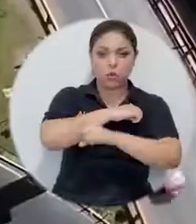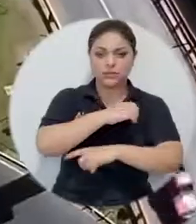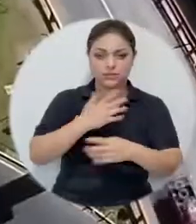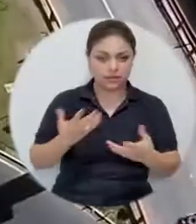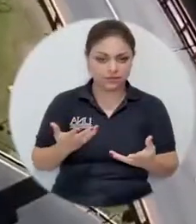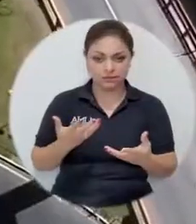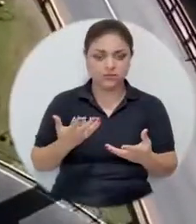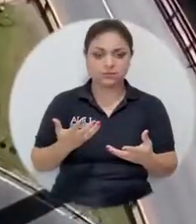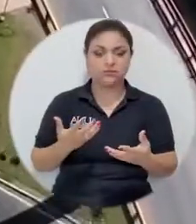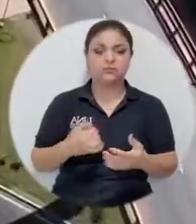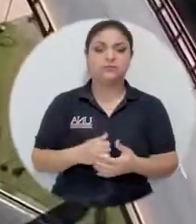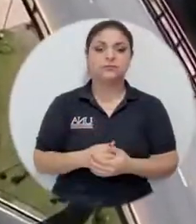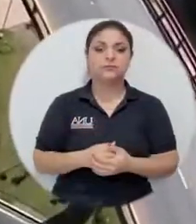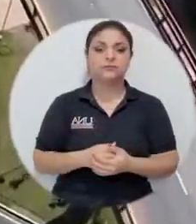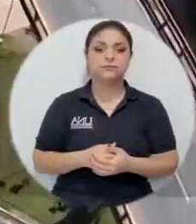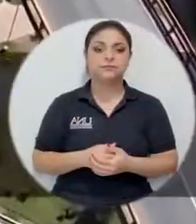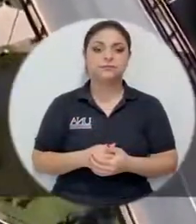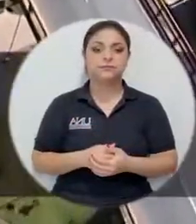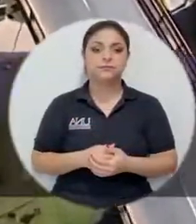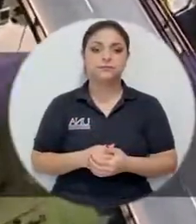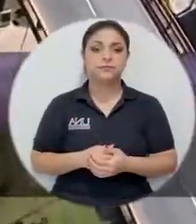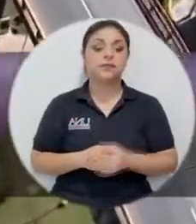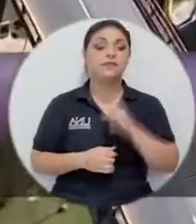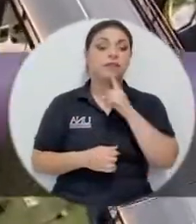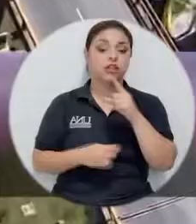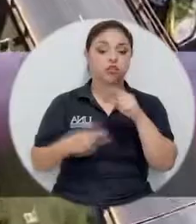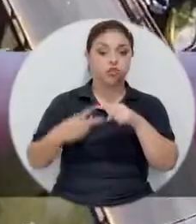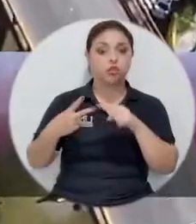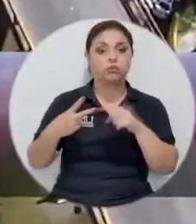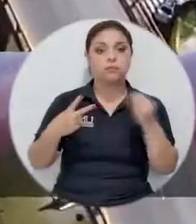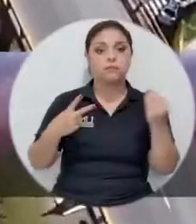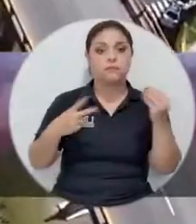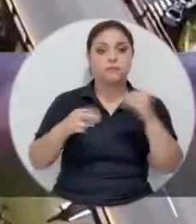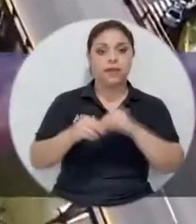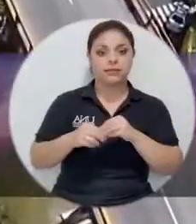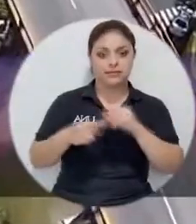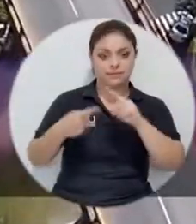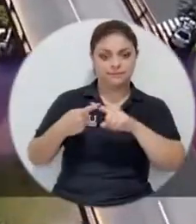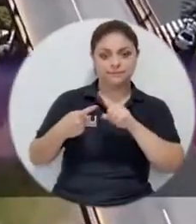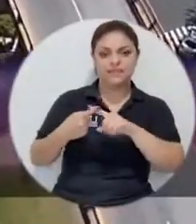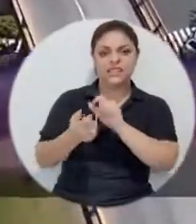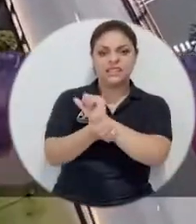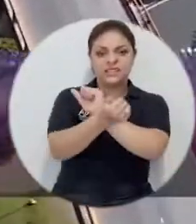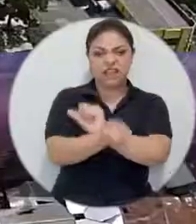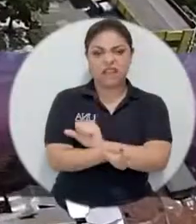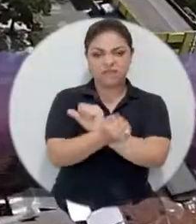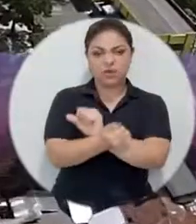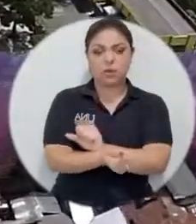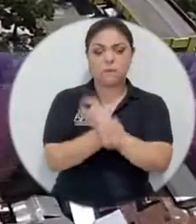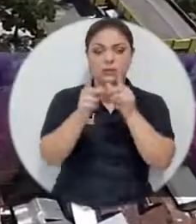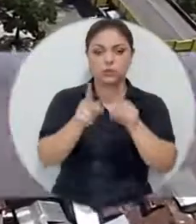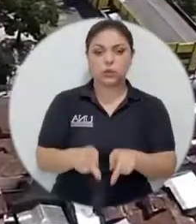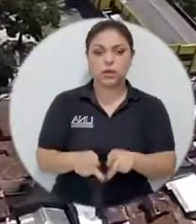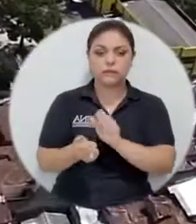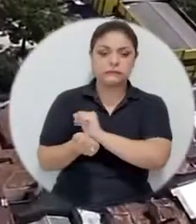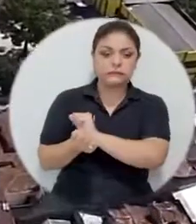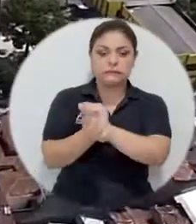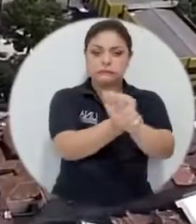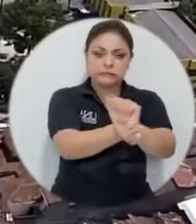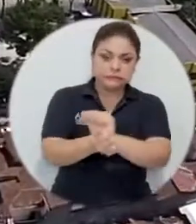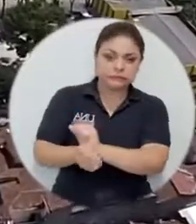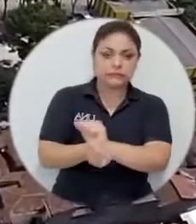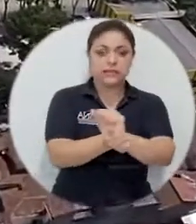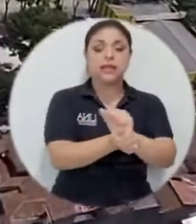dos más abiertas, el tráfico de personas, que es una delincuencia que consiste en que